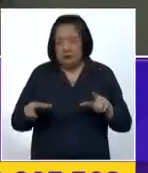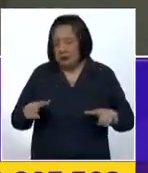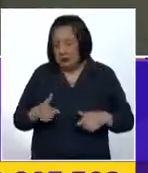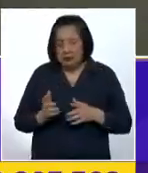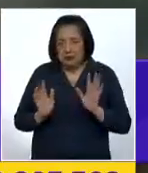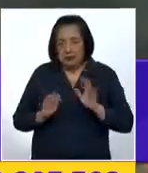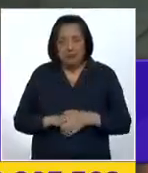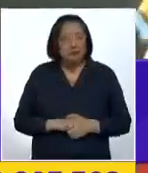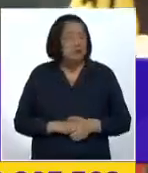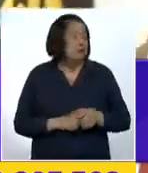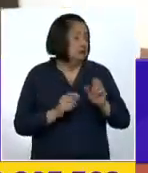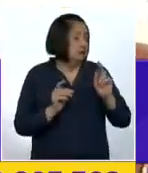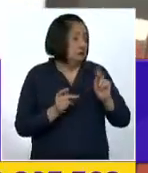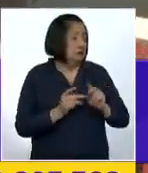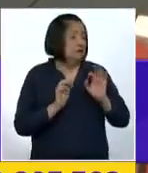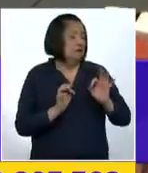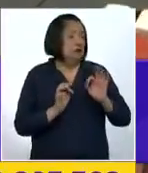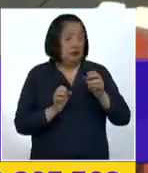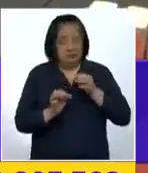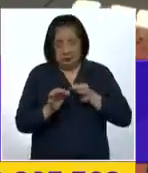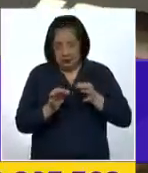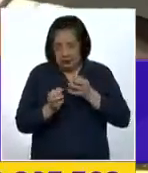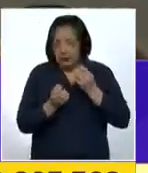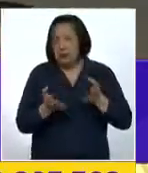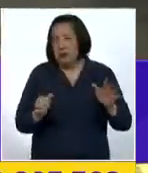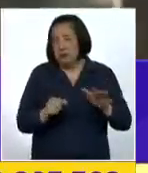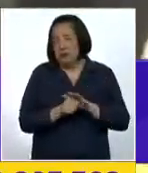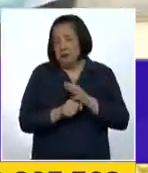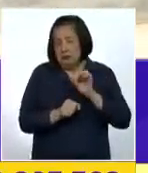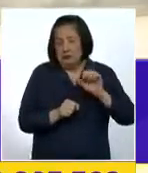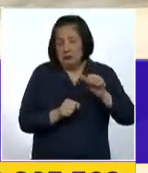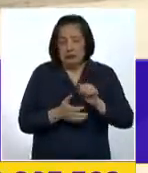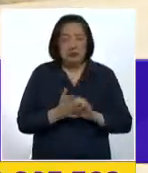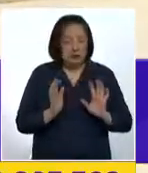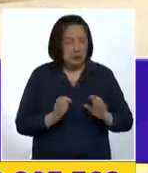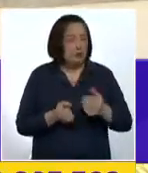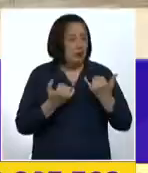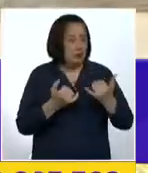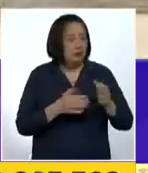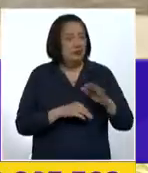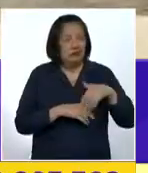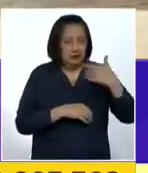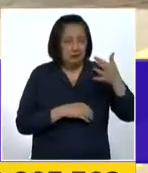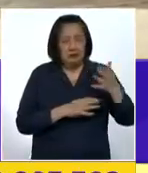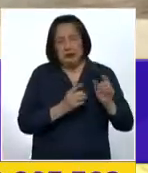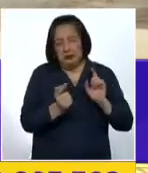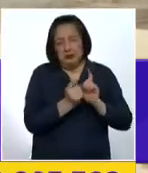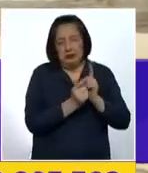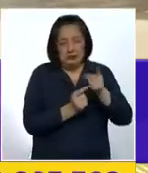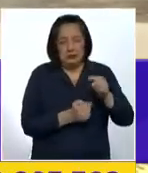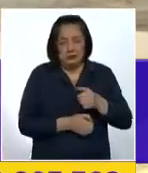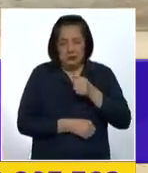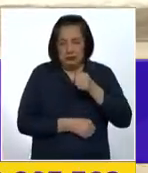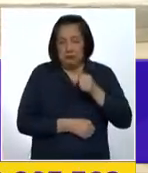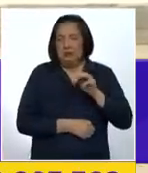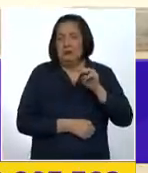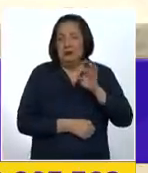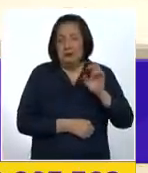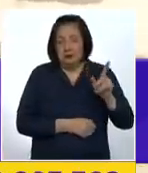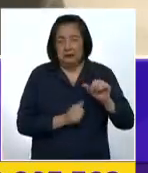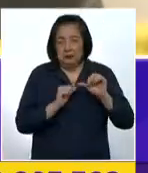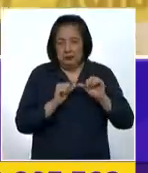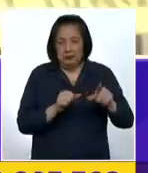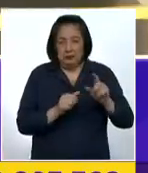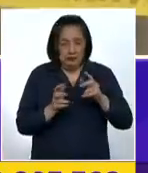capital. Perfecto, Mariel, completa y detallada la información a esta hora de la tarde. Vamos a regresar contigo más adelante porque Mariel Pipa continuará